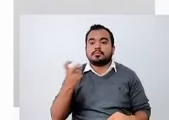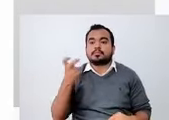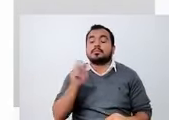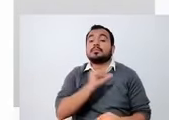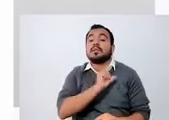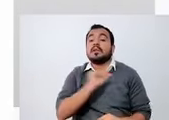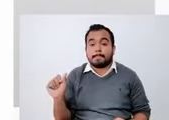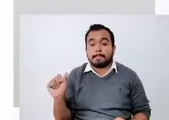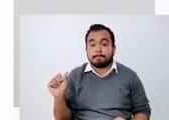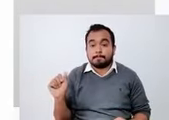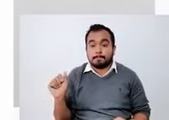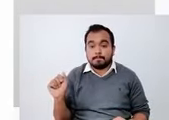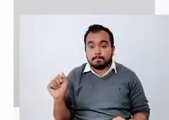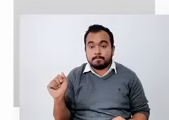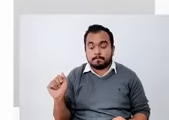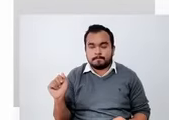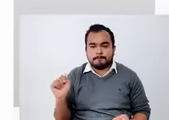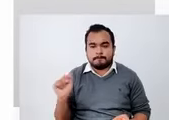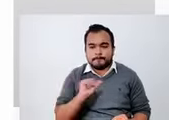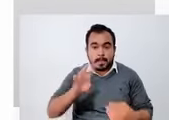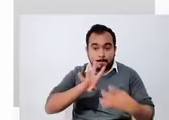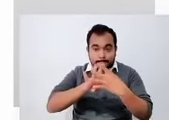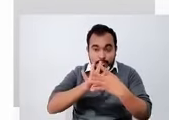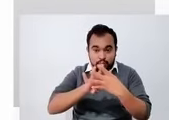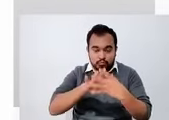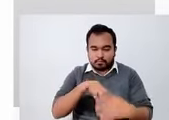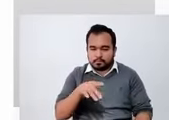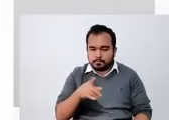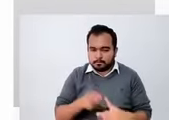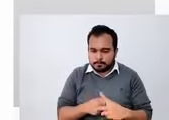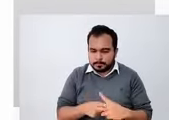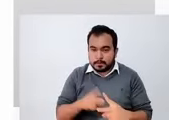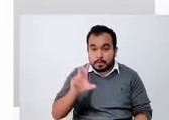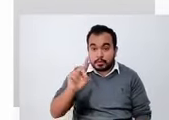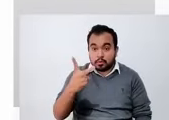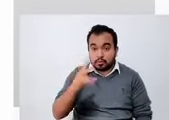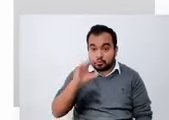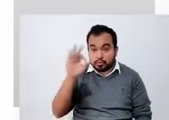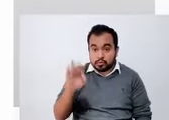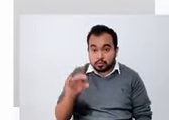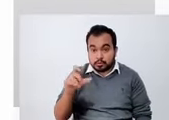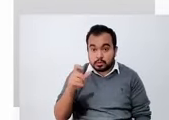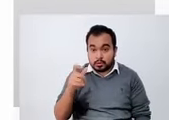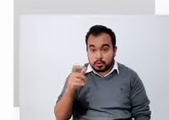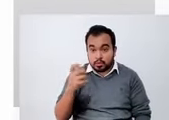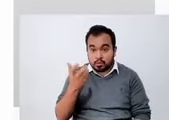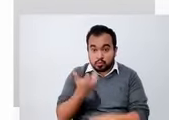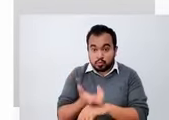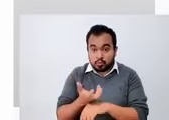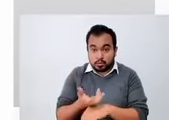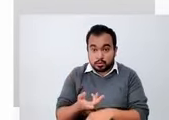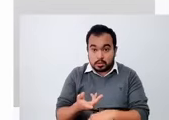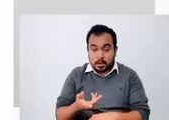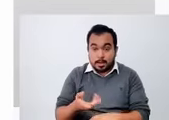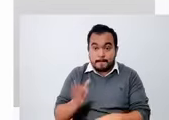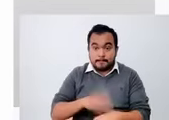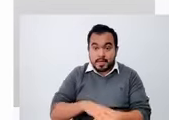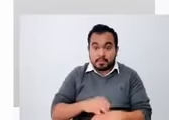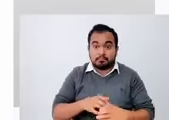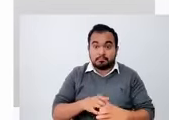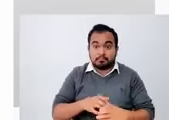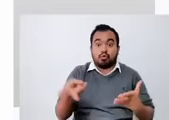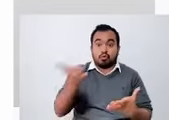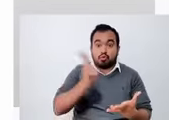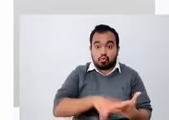de la delincuencia con respecto a la prisión se calcula en un 32%. Es decir, cada vez que Estados Unidos dobló la población penitenciaria y lo hizo 2 veces a lo largo de 2